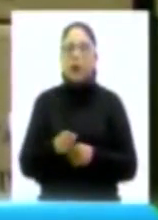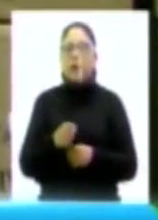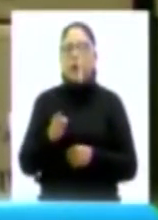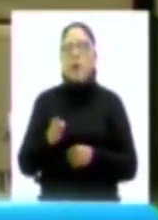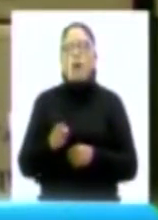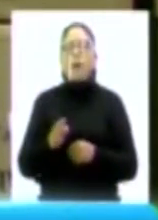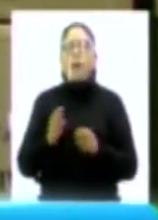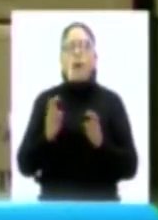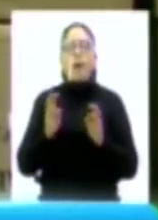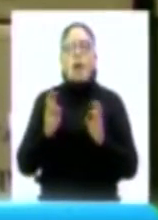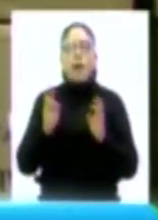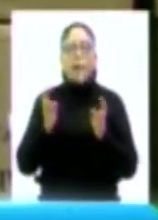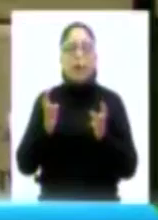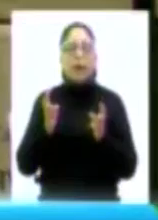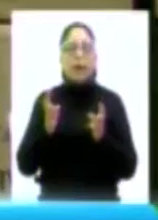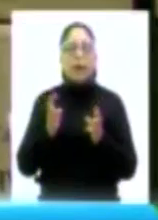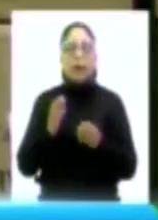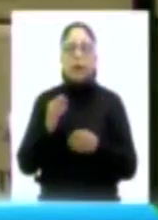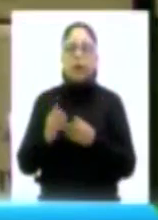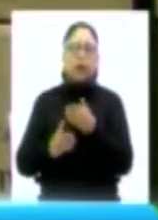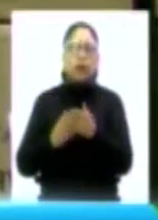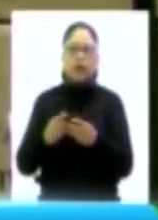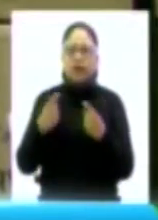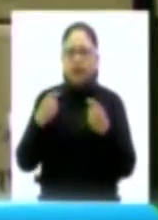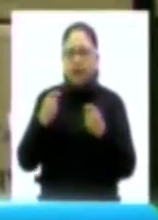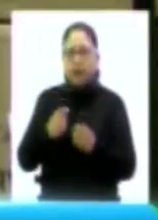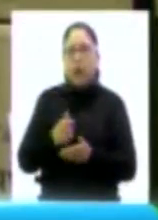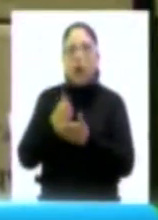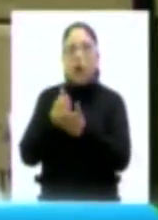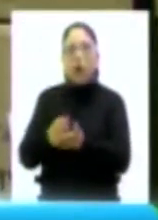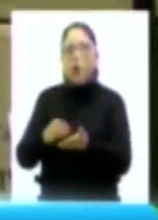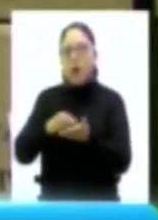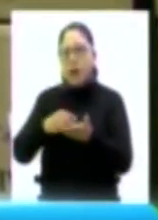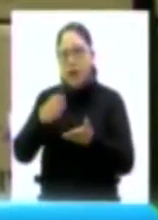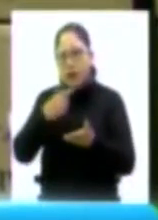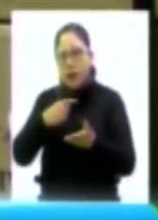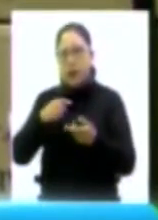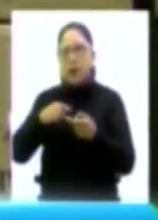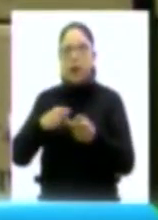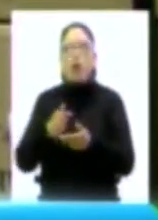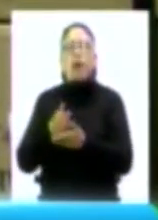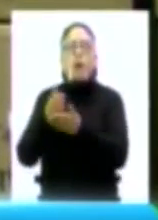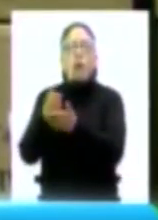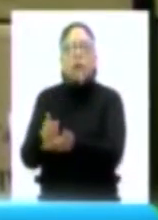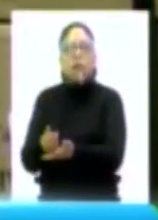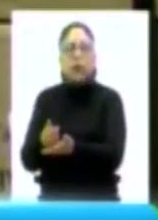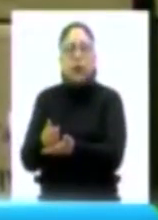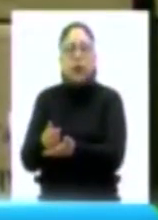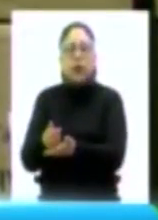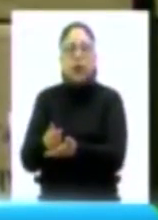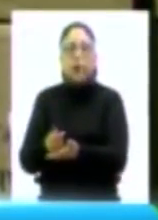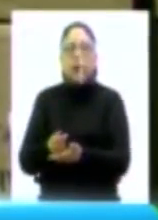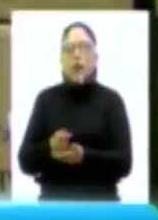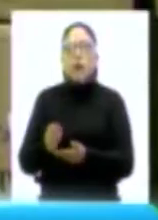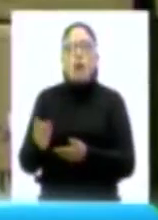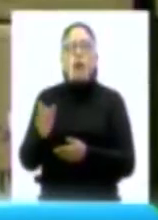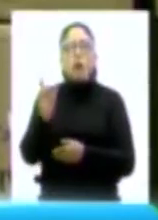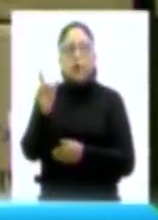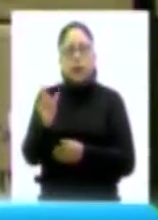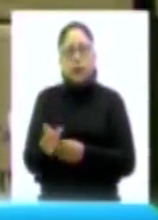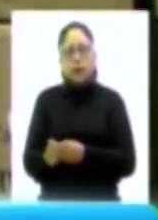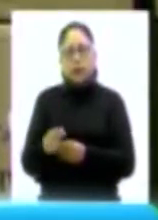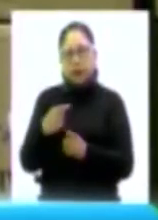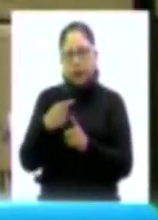generada su proceso de tratamiento. Y al generar el proceso de tratamiento, esto se hace